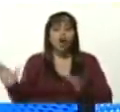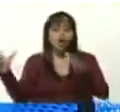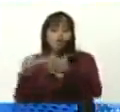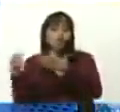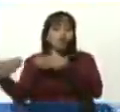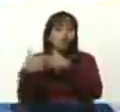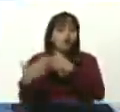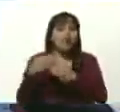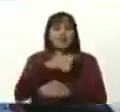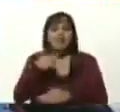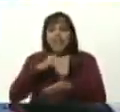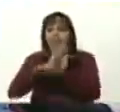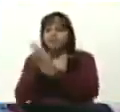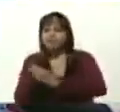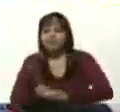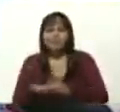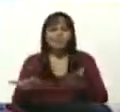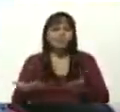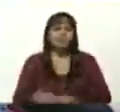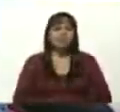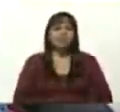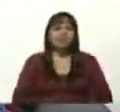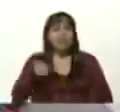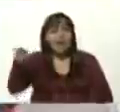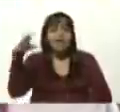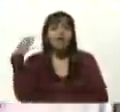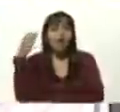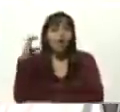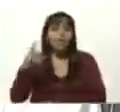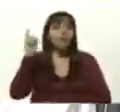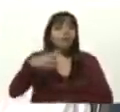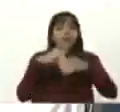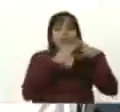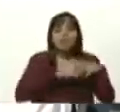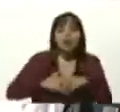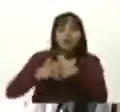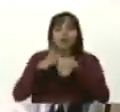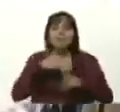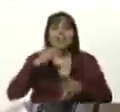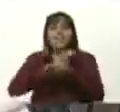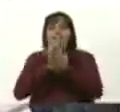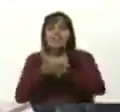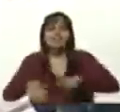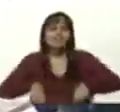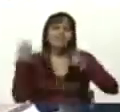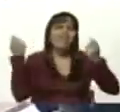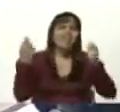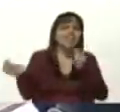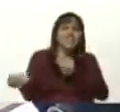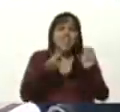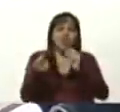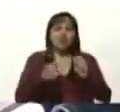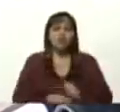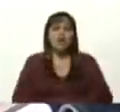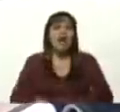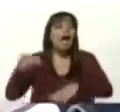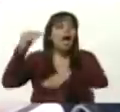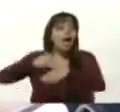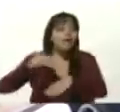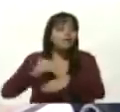las conspiraciones que hay desde Colombia y Estados Unidos para destruir el diálogo.